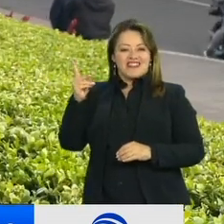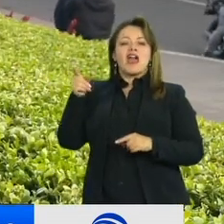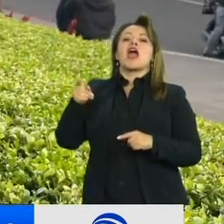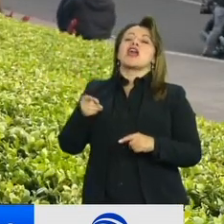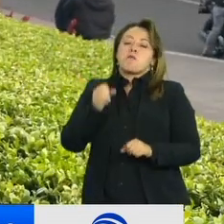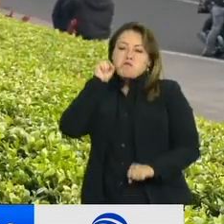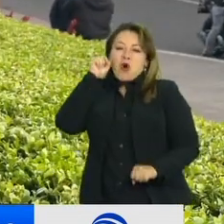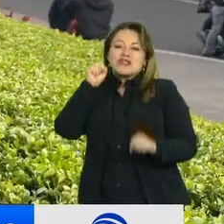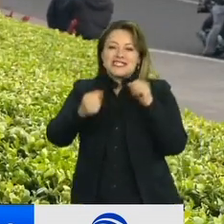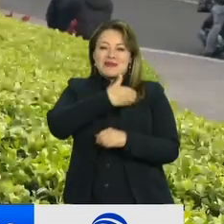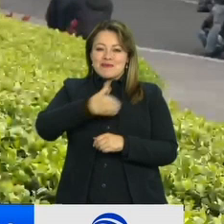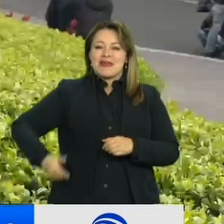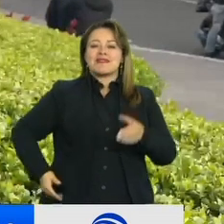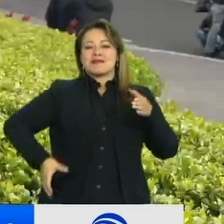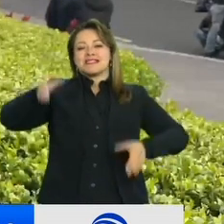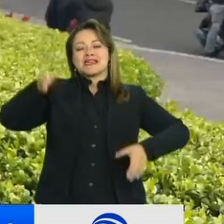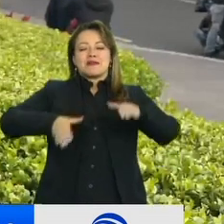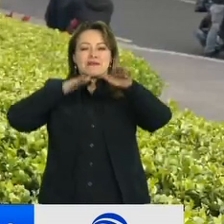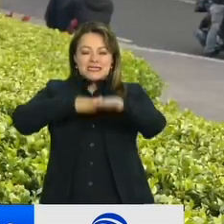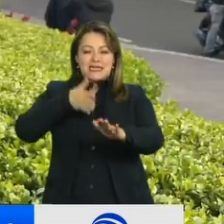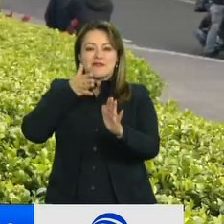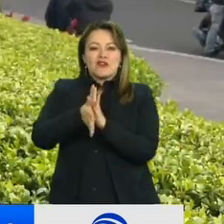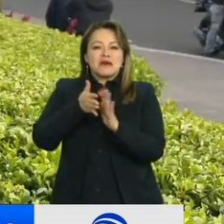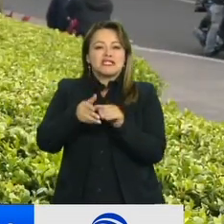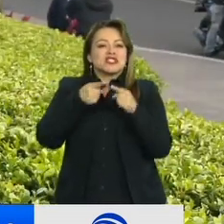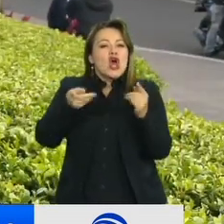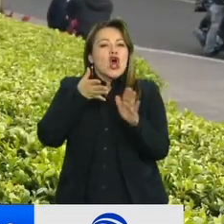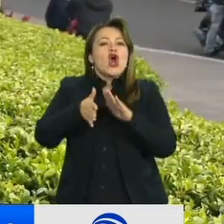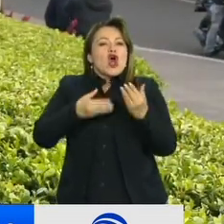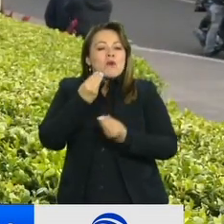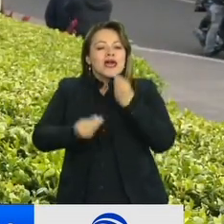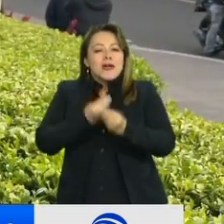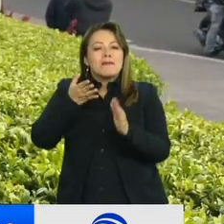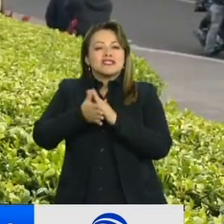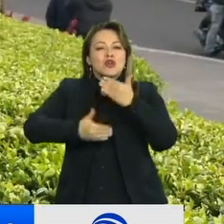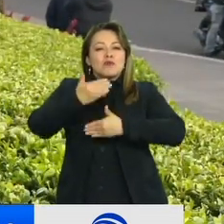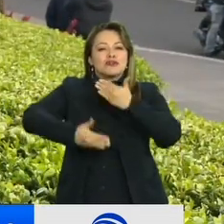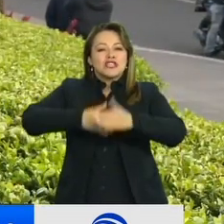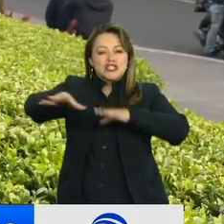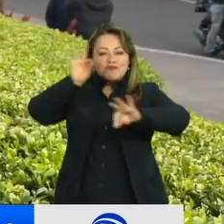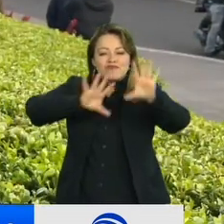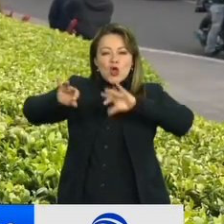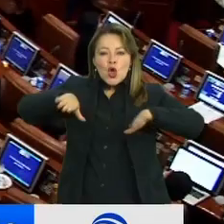el presidente de la Cámara de Representantes. En el siguiente informe les presentamos un balance de cómo va este proceso de elección.